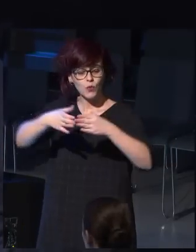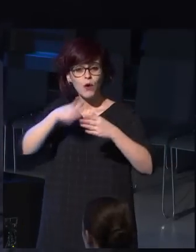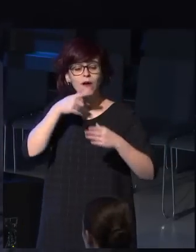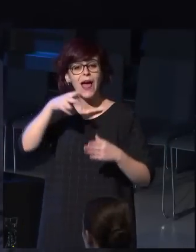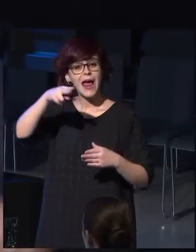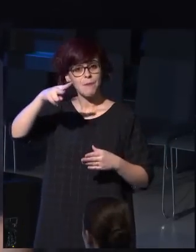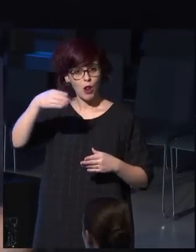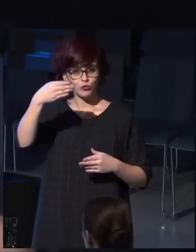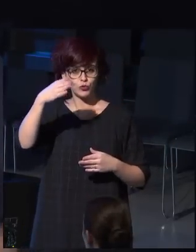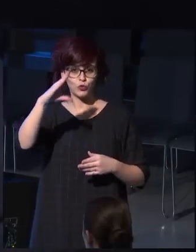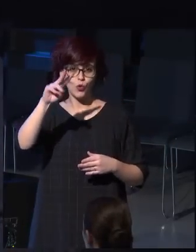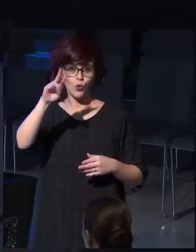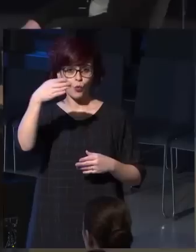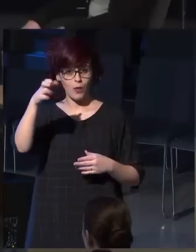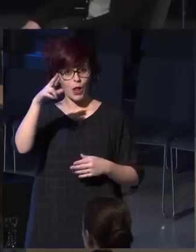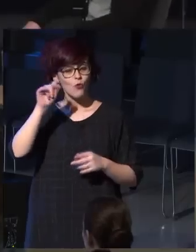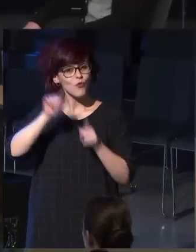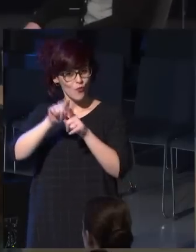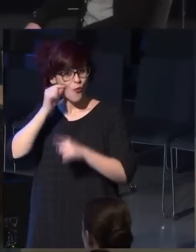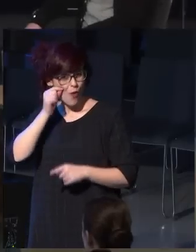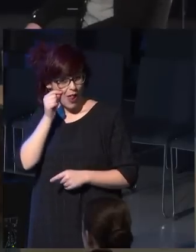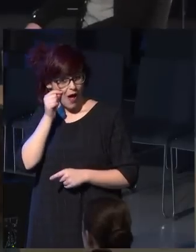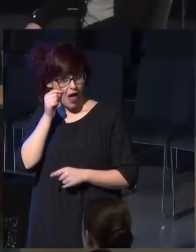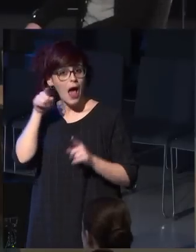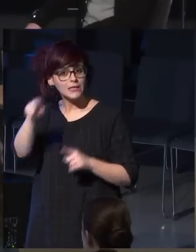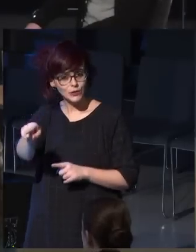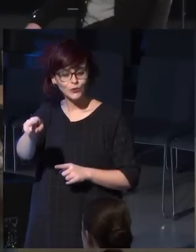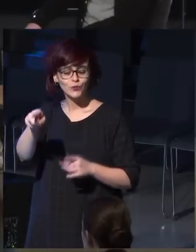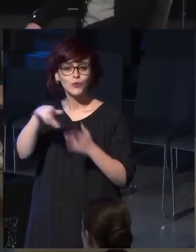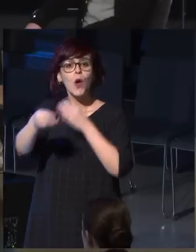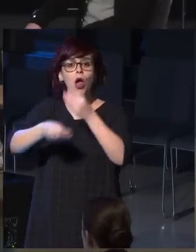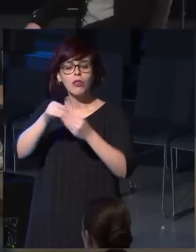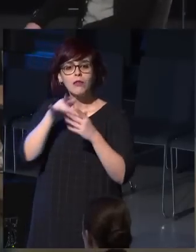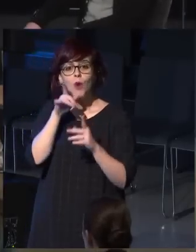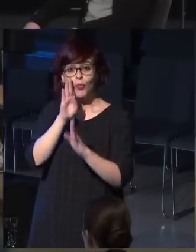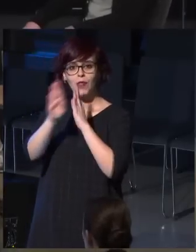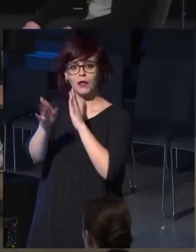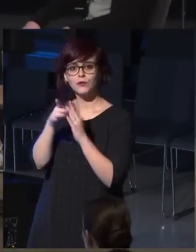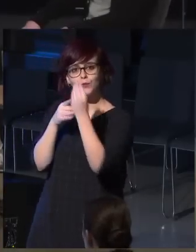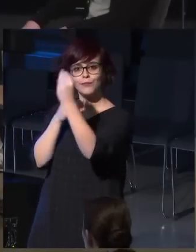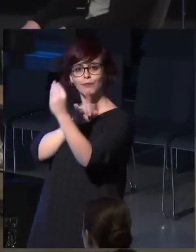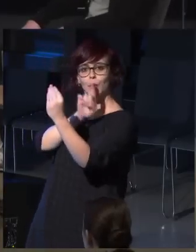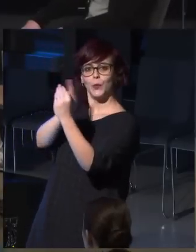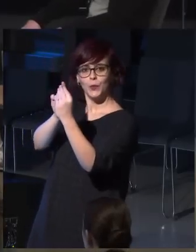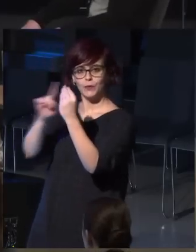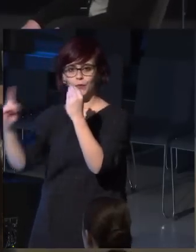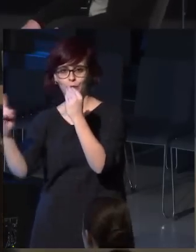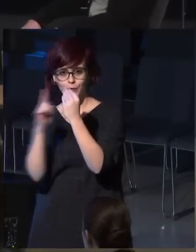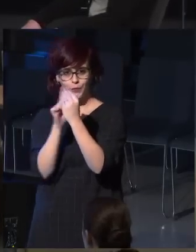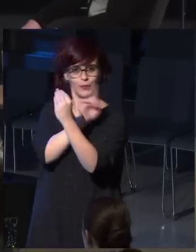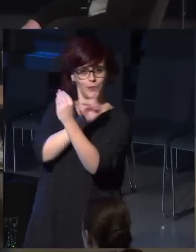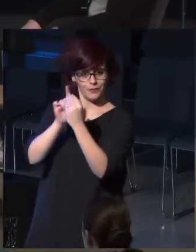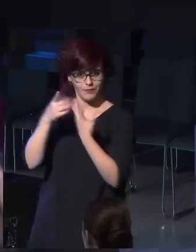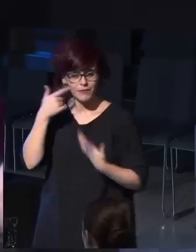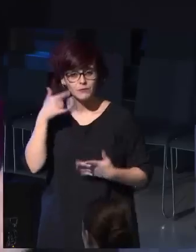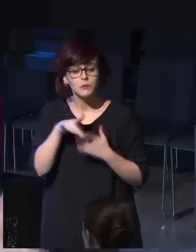hermanos Cubero, ¿no? Exacto, de Guadalajara. Mm. Que además es la... Iba a decir la verdadera sinceridad, si quieres entender la música, sí, de esa manera, que